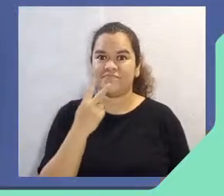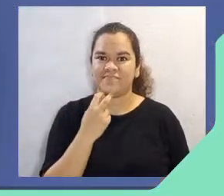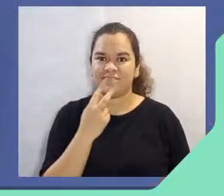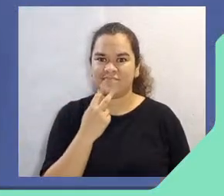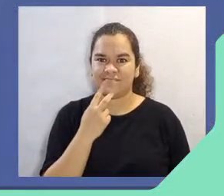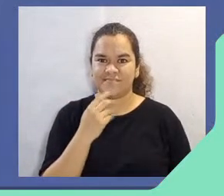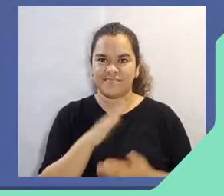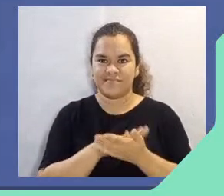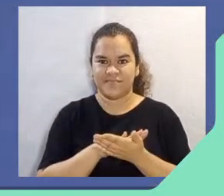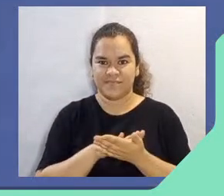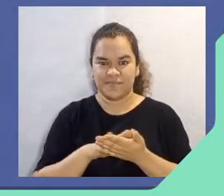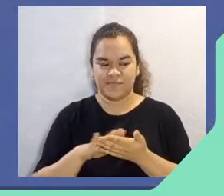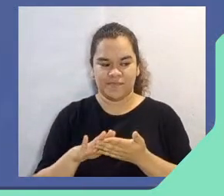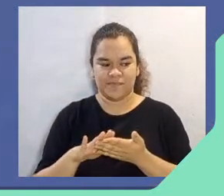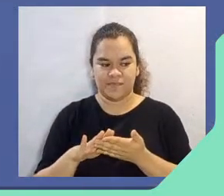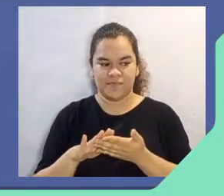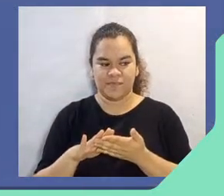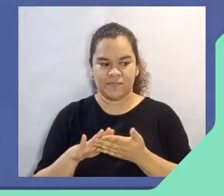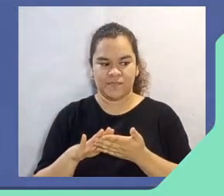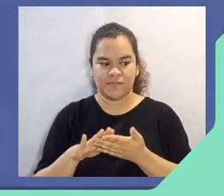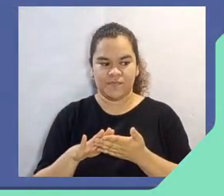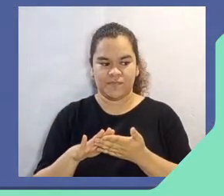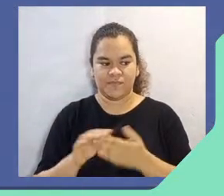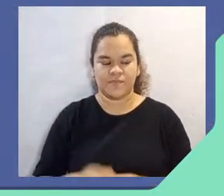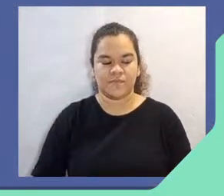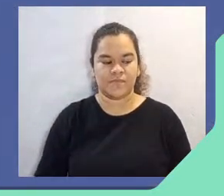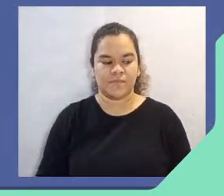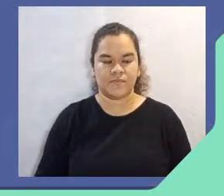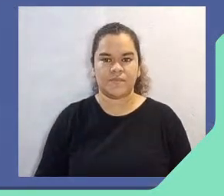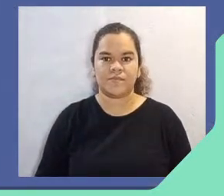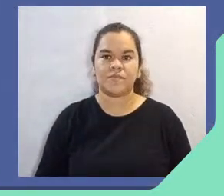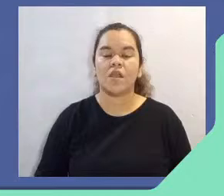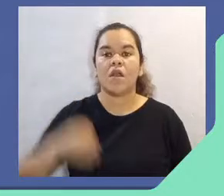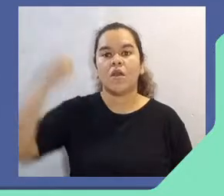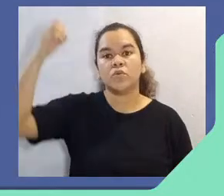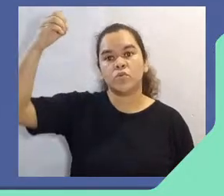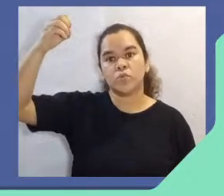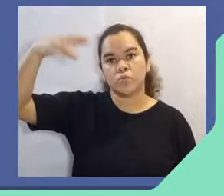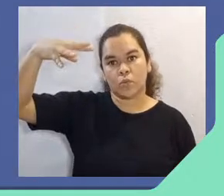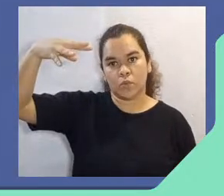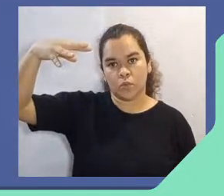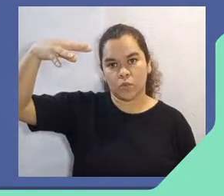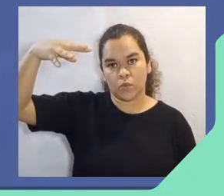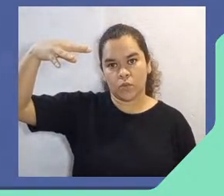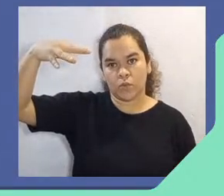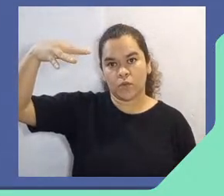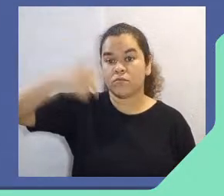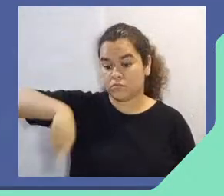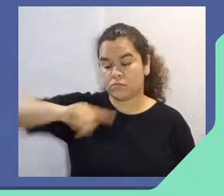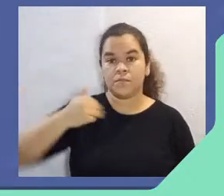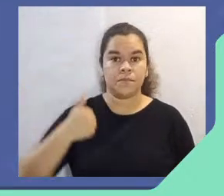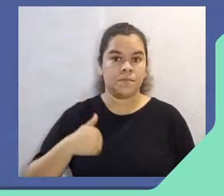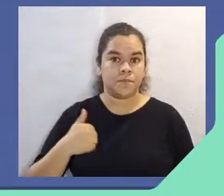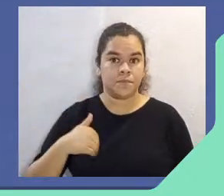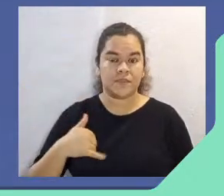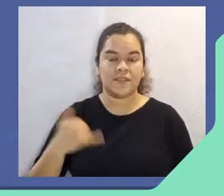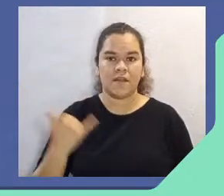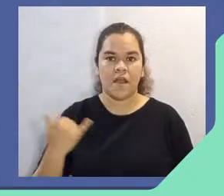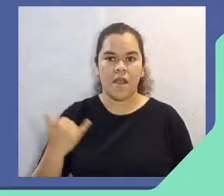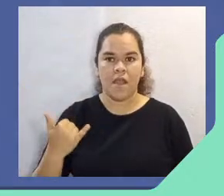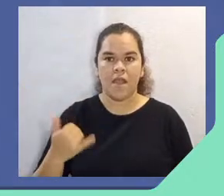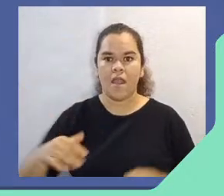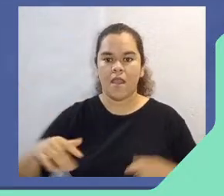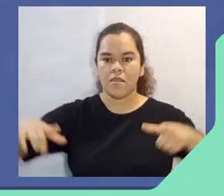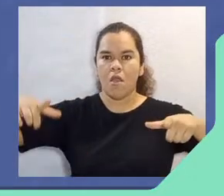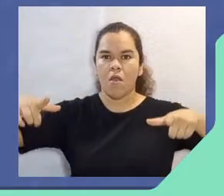es la generación solar. La generación solar que tenemos nosotros en el país es fotovoltaica, o sea,